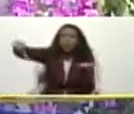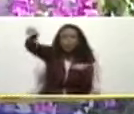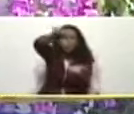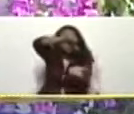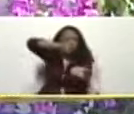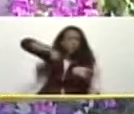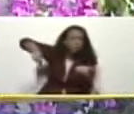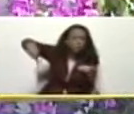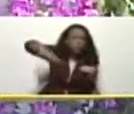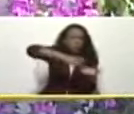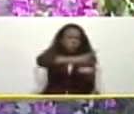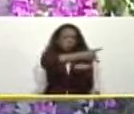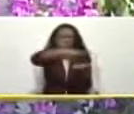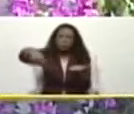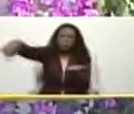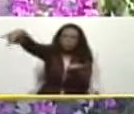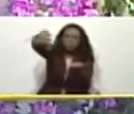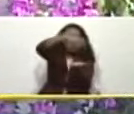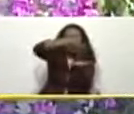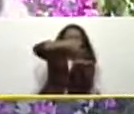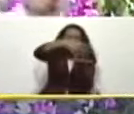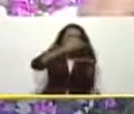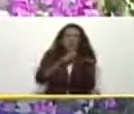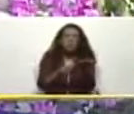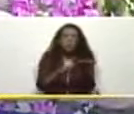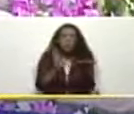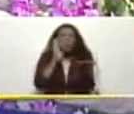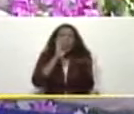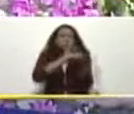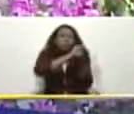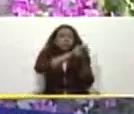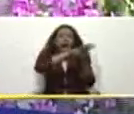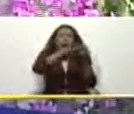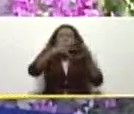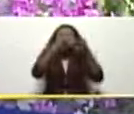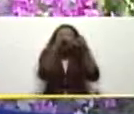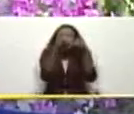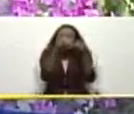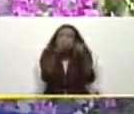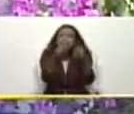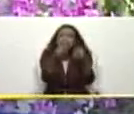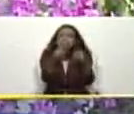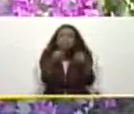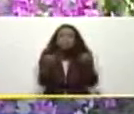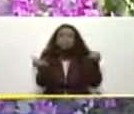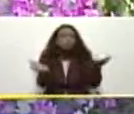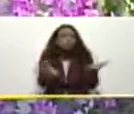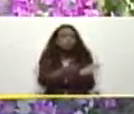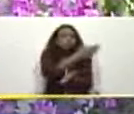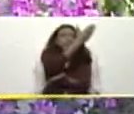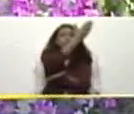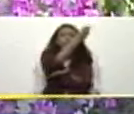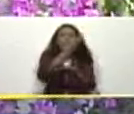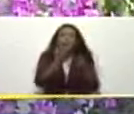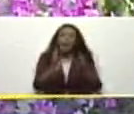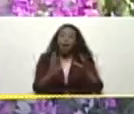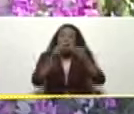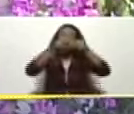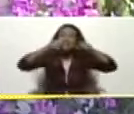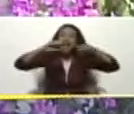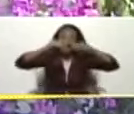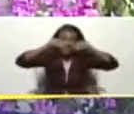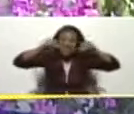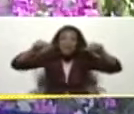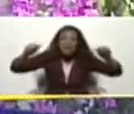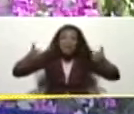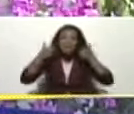grande que llenaron de desiertos el mundo, que vaciaron la riqueza